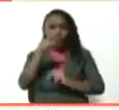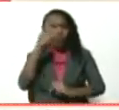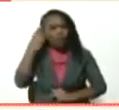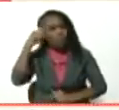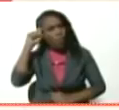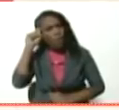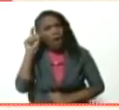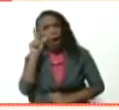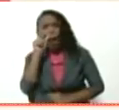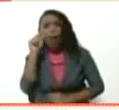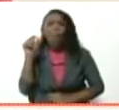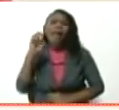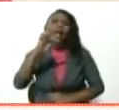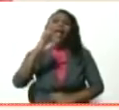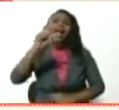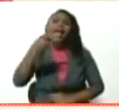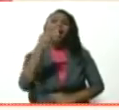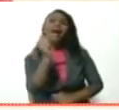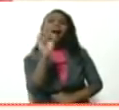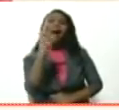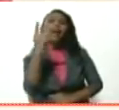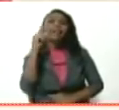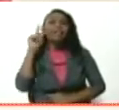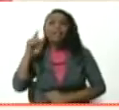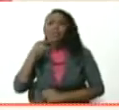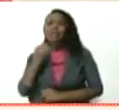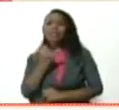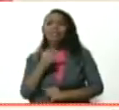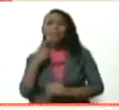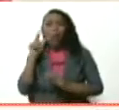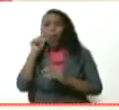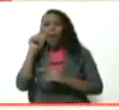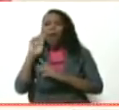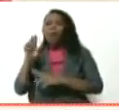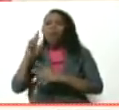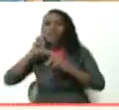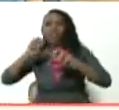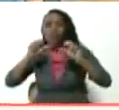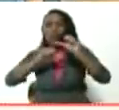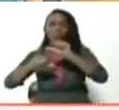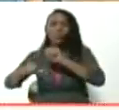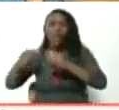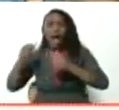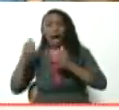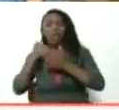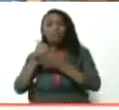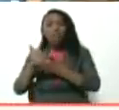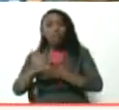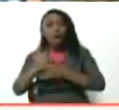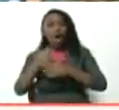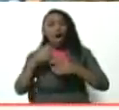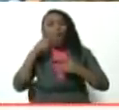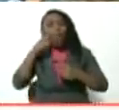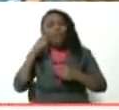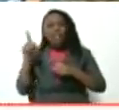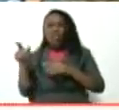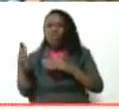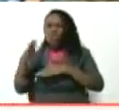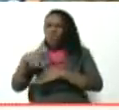Edgar Zambrano decir en 15 días tendremos la respuesta de la investigación de las ayudas humanitarias? Y de los... ¿Dónde está esa